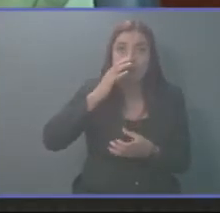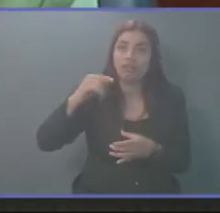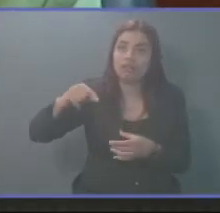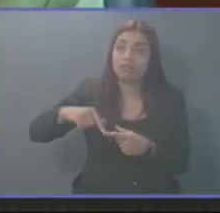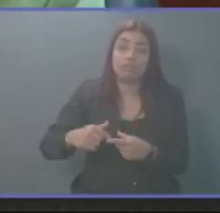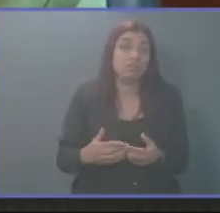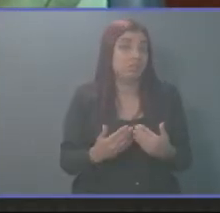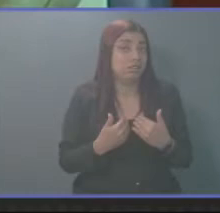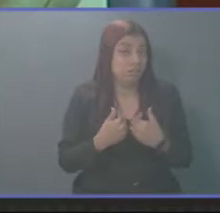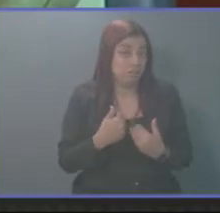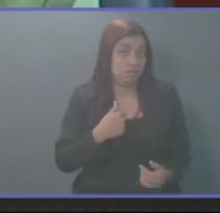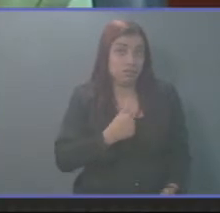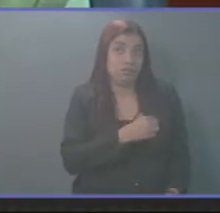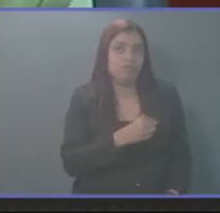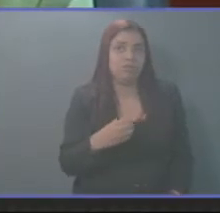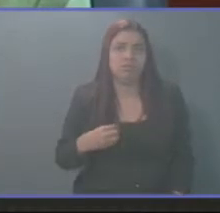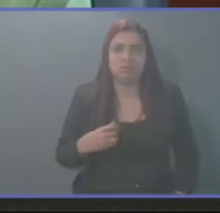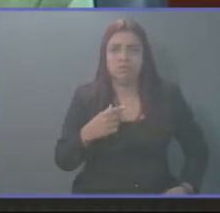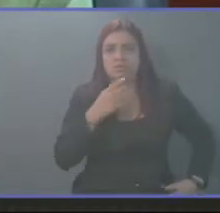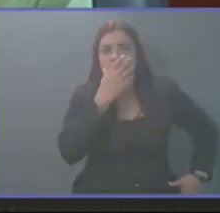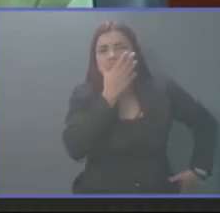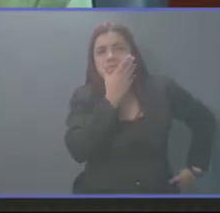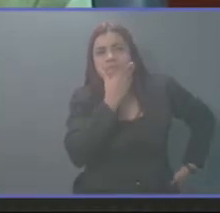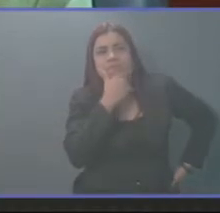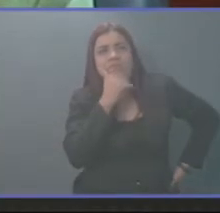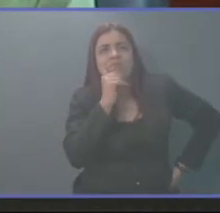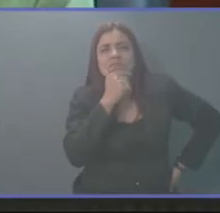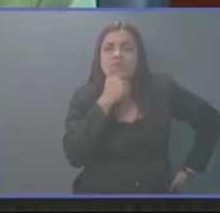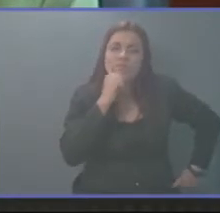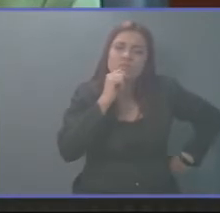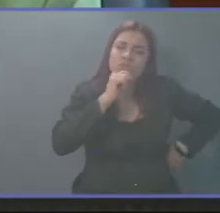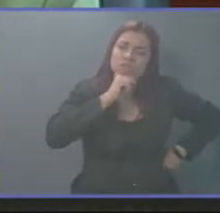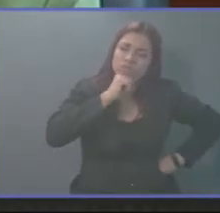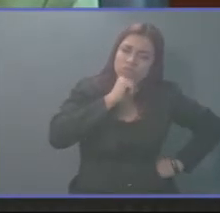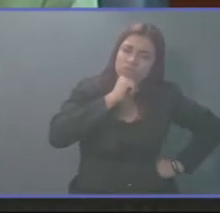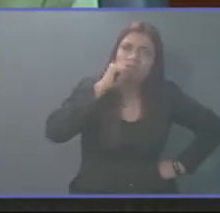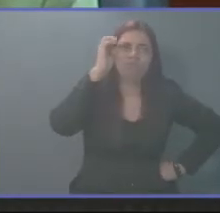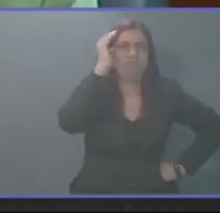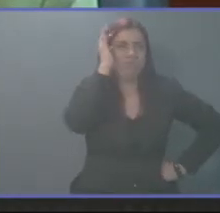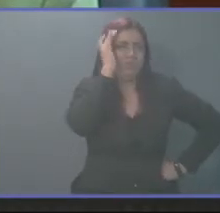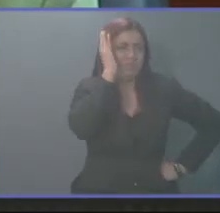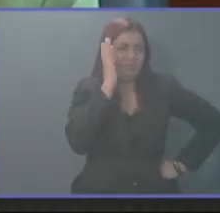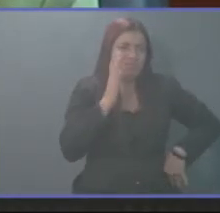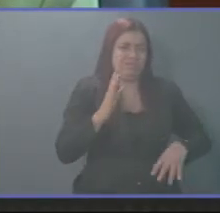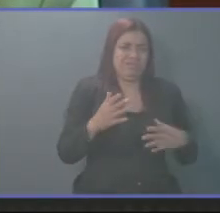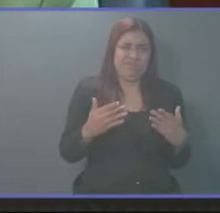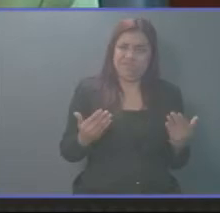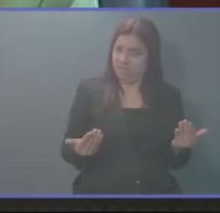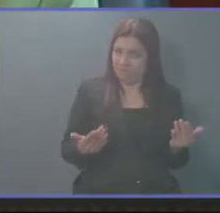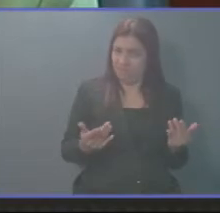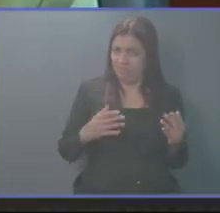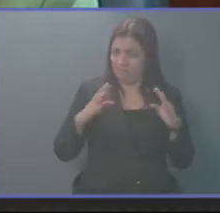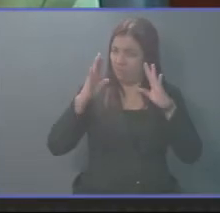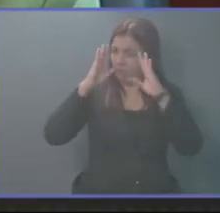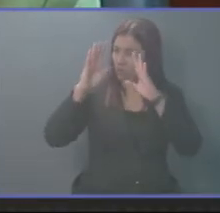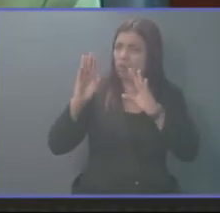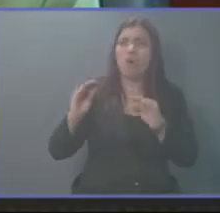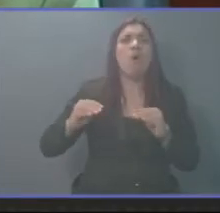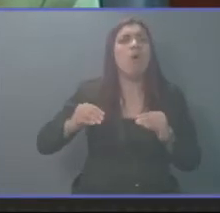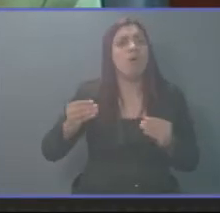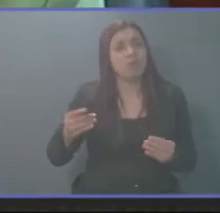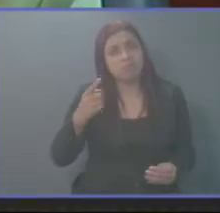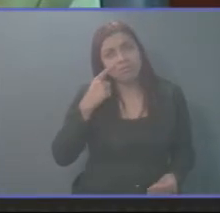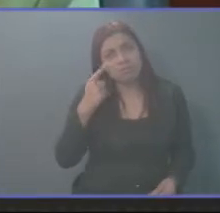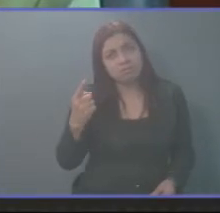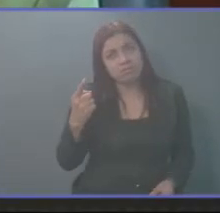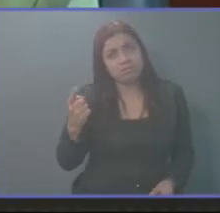cosa que a mí como médico me llama sumamente de preocupación y la atención. Cómo se nota,